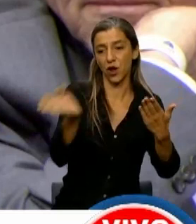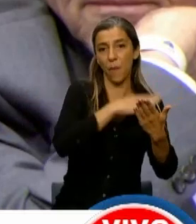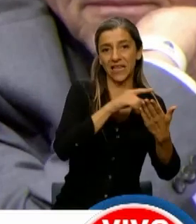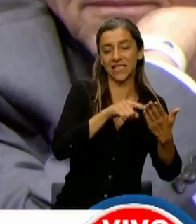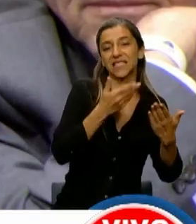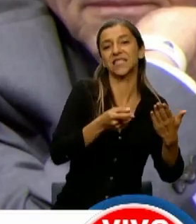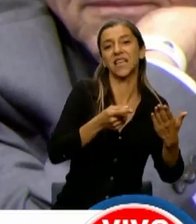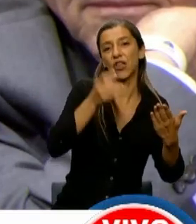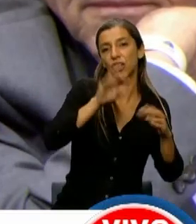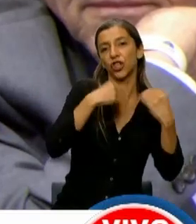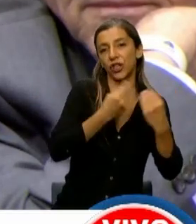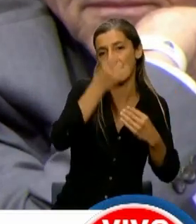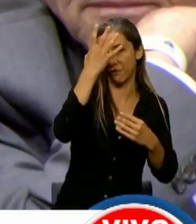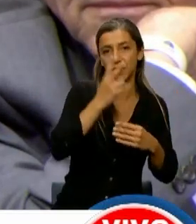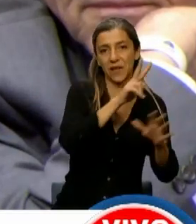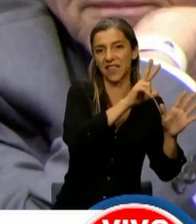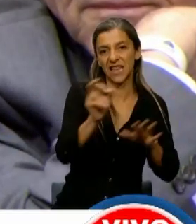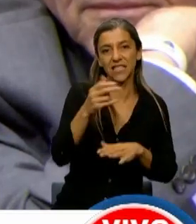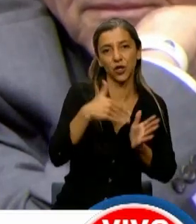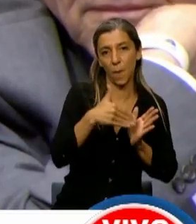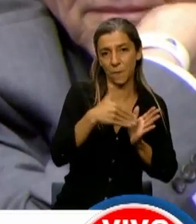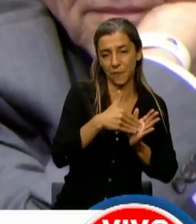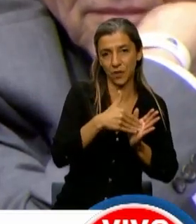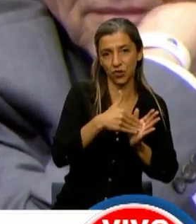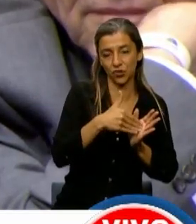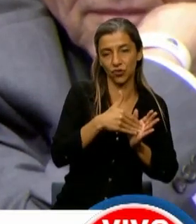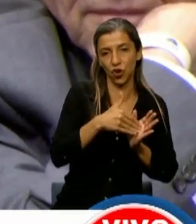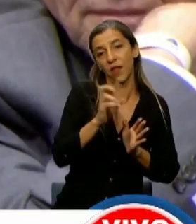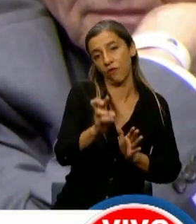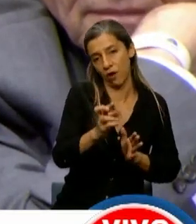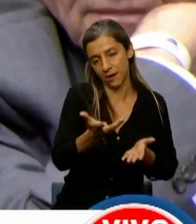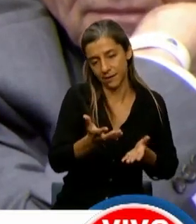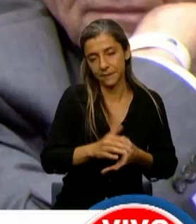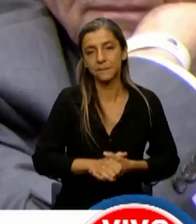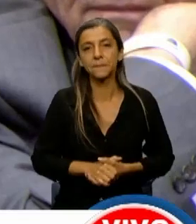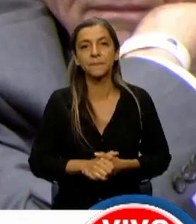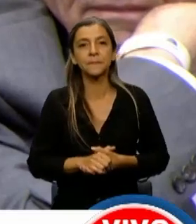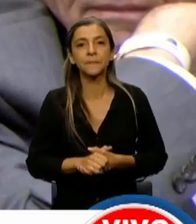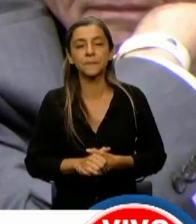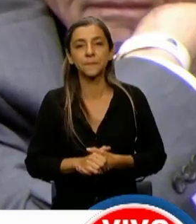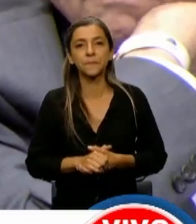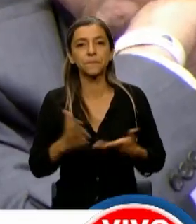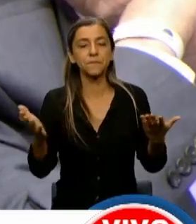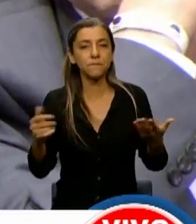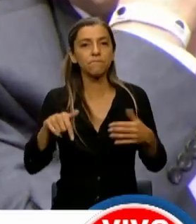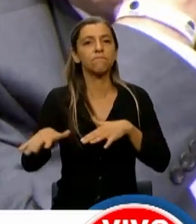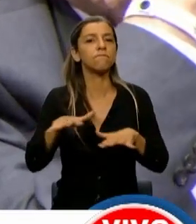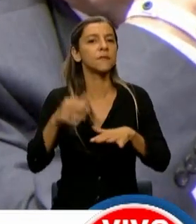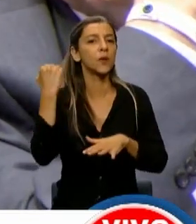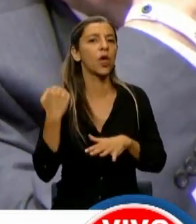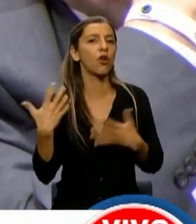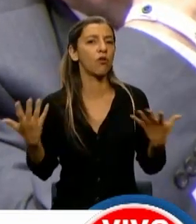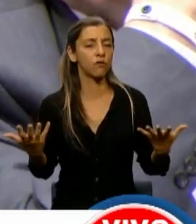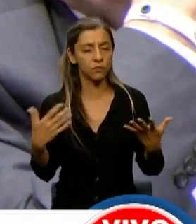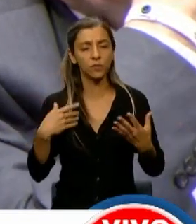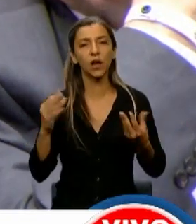fueron 12.300 millones de dólares. ¿Qué pasa en la actividad económica